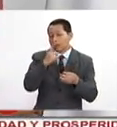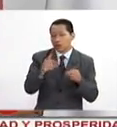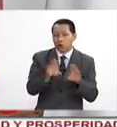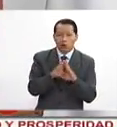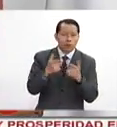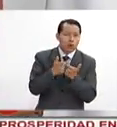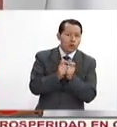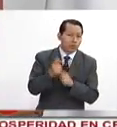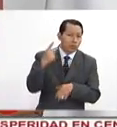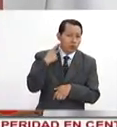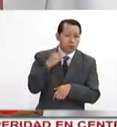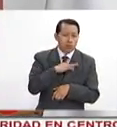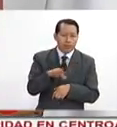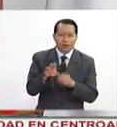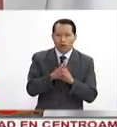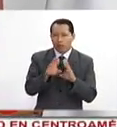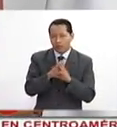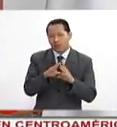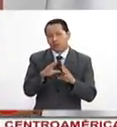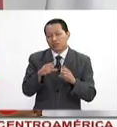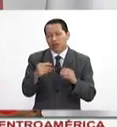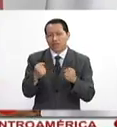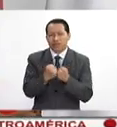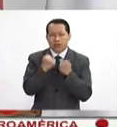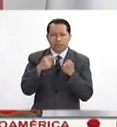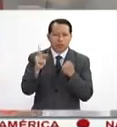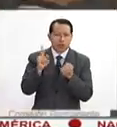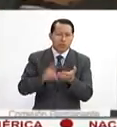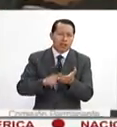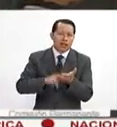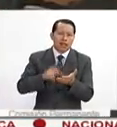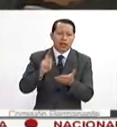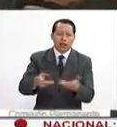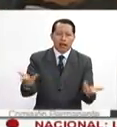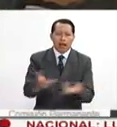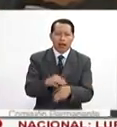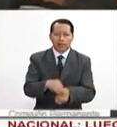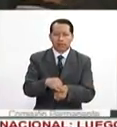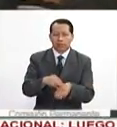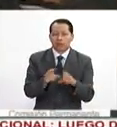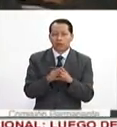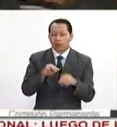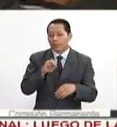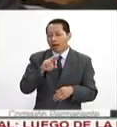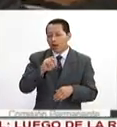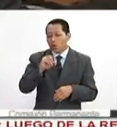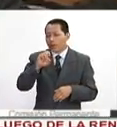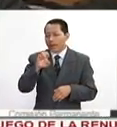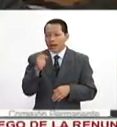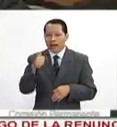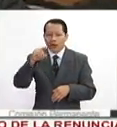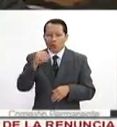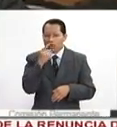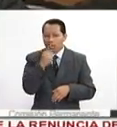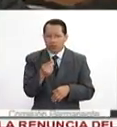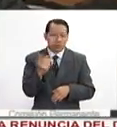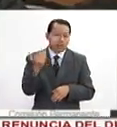político puede ser muy de oposición, pero en realidad lo que vale son los hechos. Mario Delgado, estimó que cuando